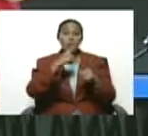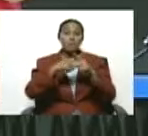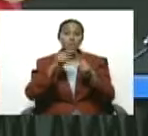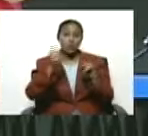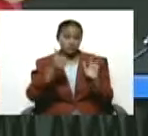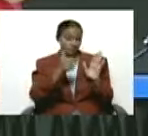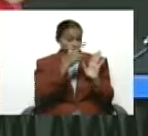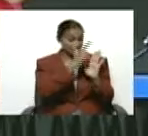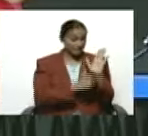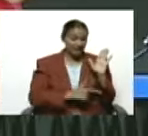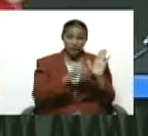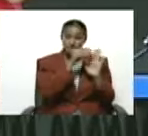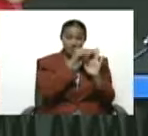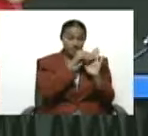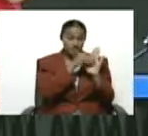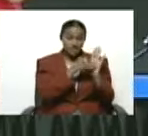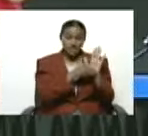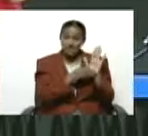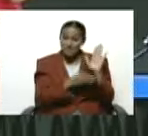nosotros.